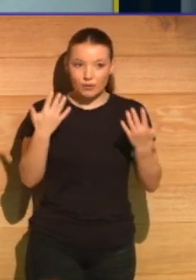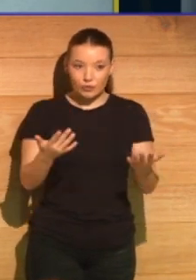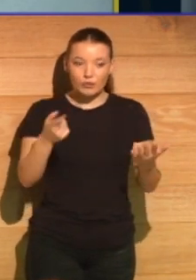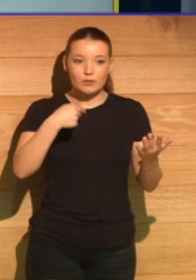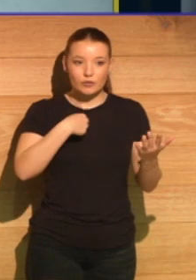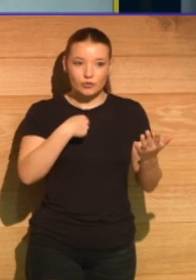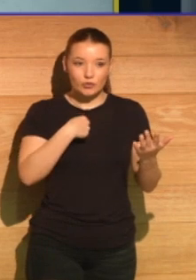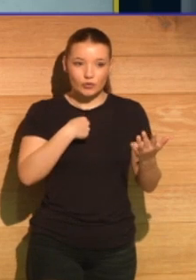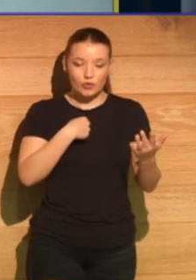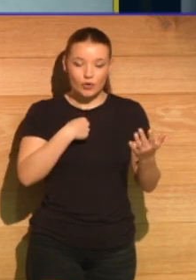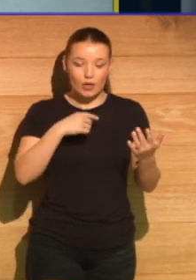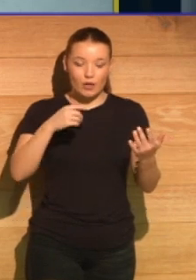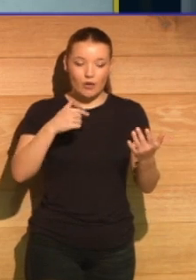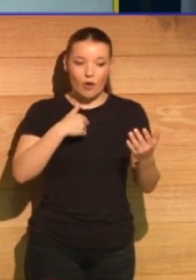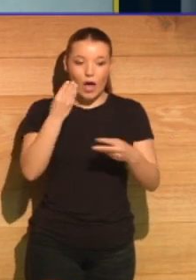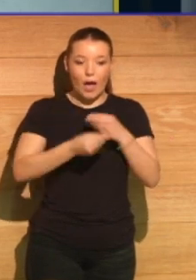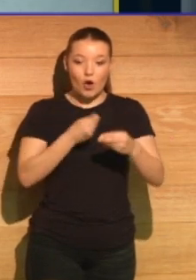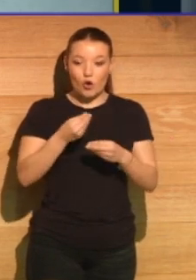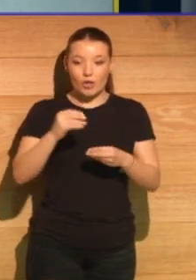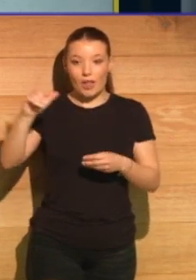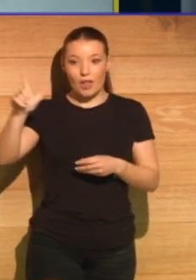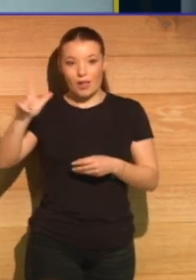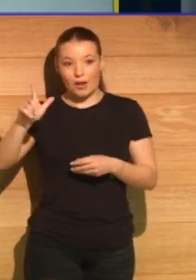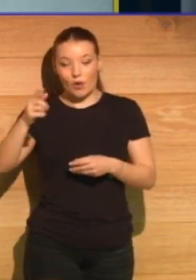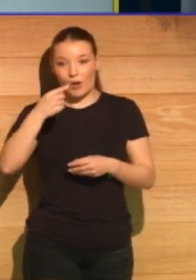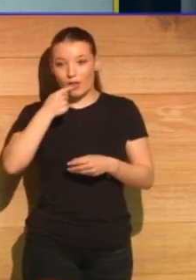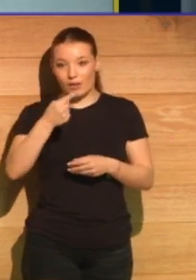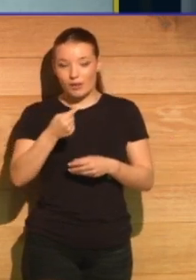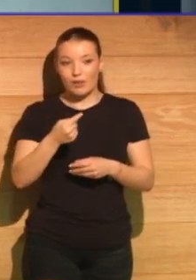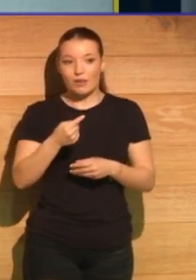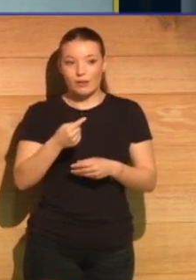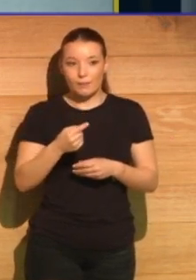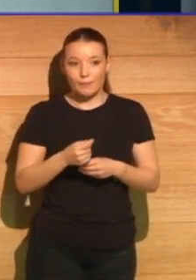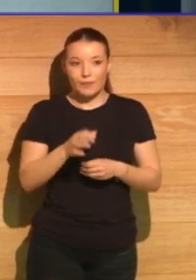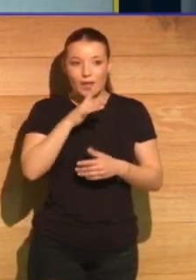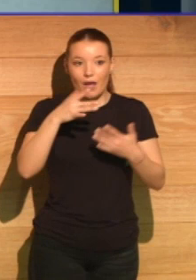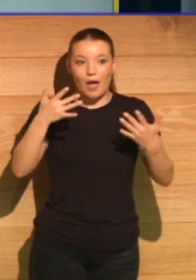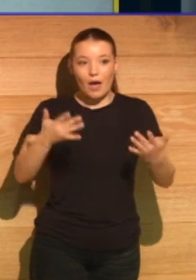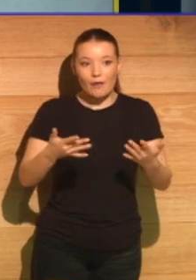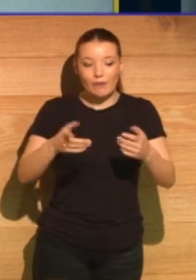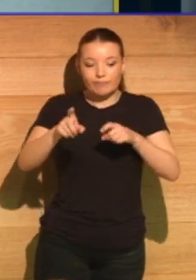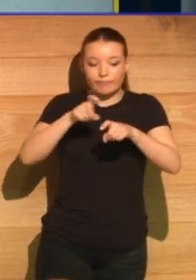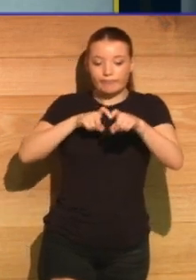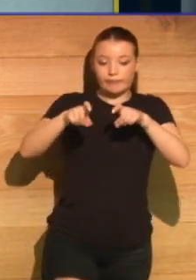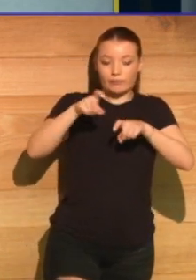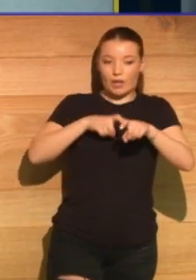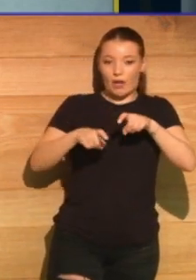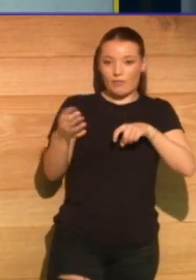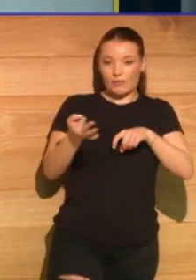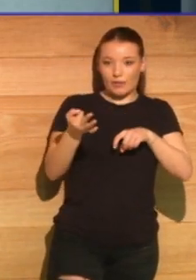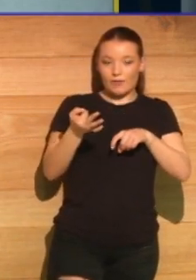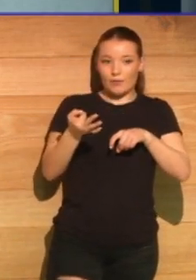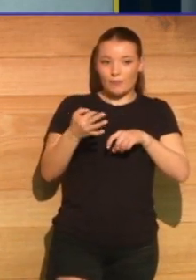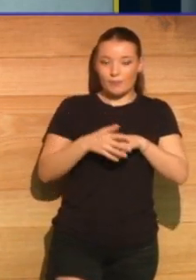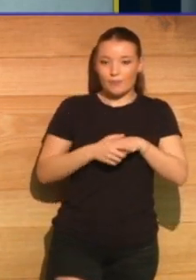que dice Laura en su introducción, que ahora hay que volver el camino hacia atrás, el camino que